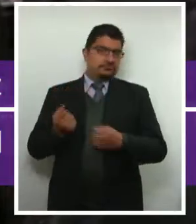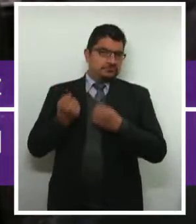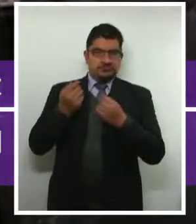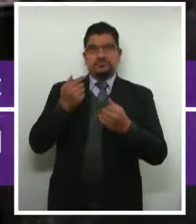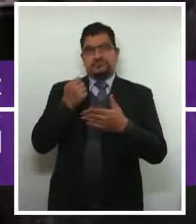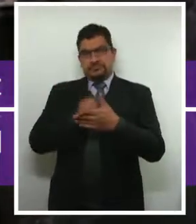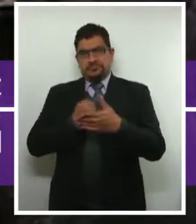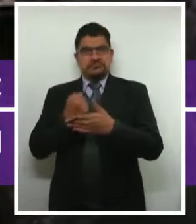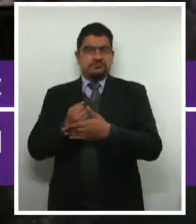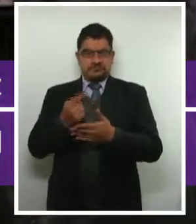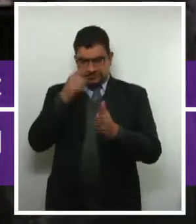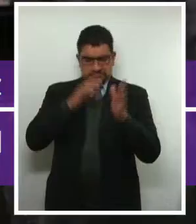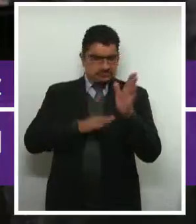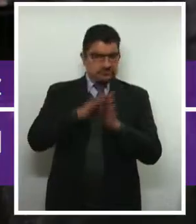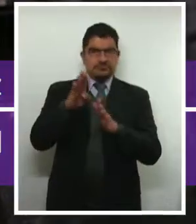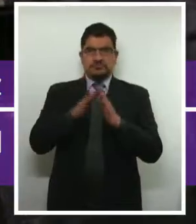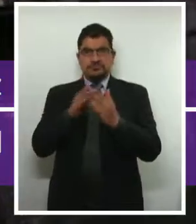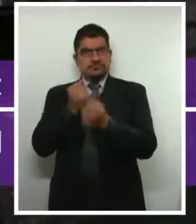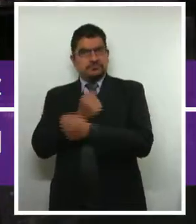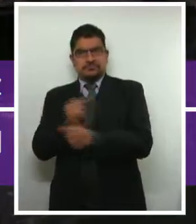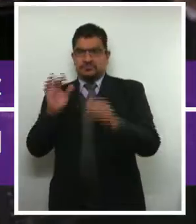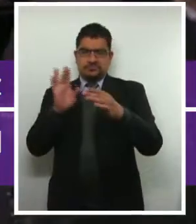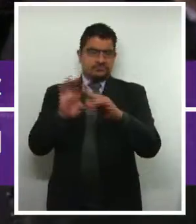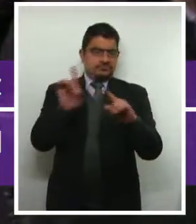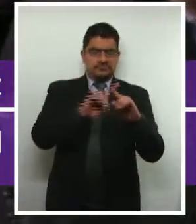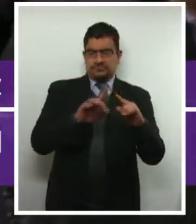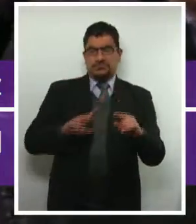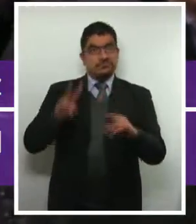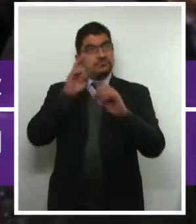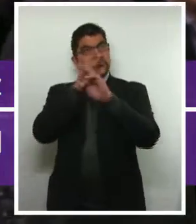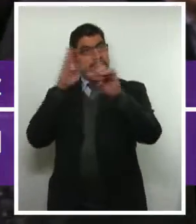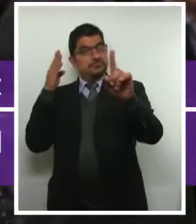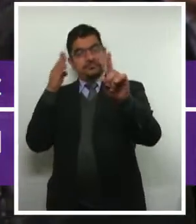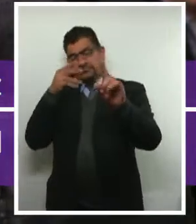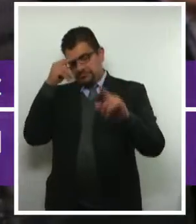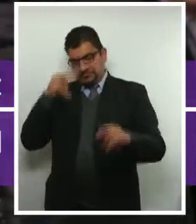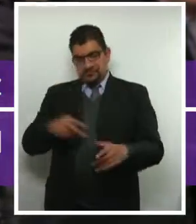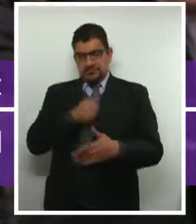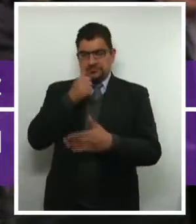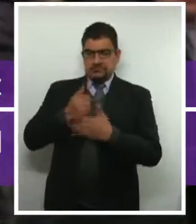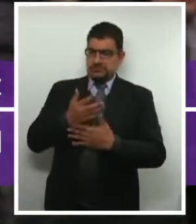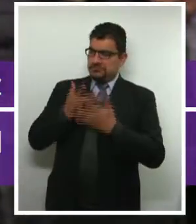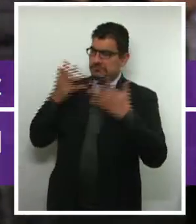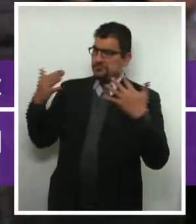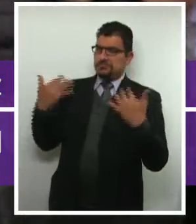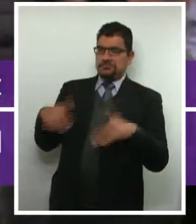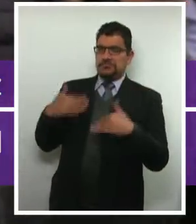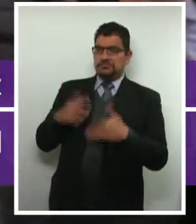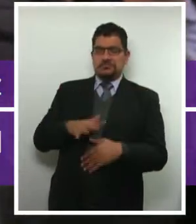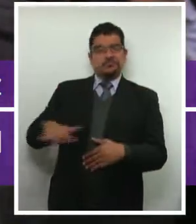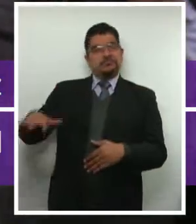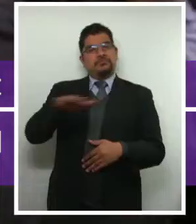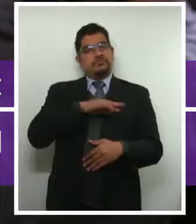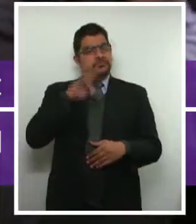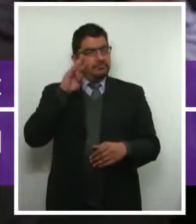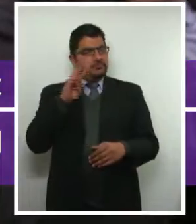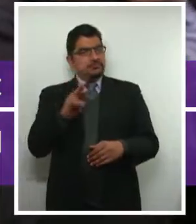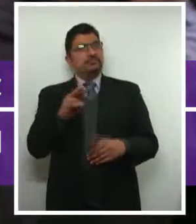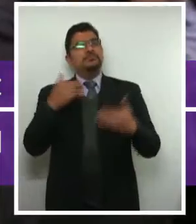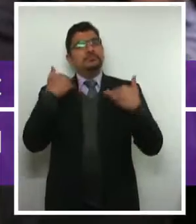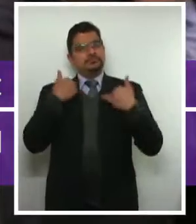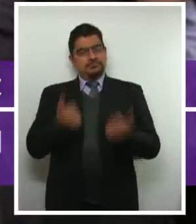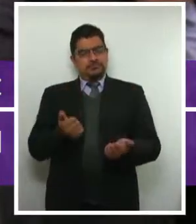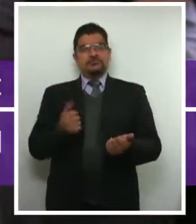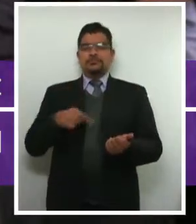libertarios y progresistas y visionarios de los habitantes de esta gran ciudad. Y nosotros queremos entender que cuando